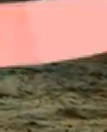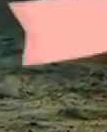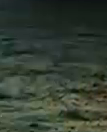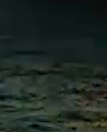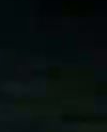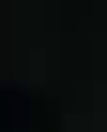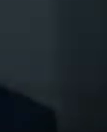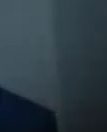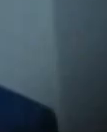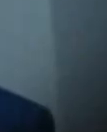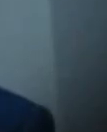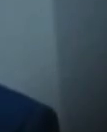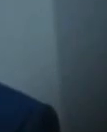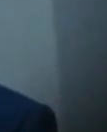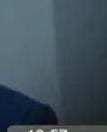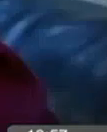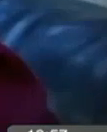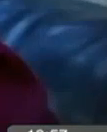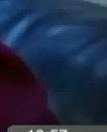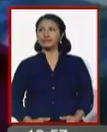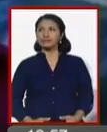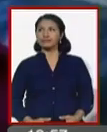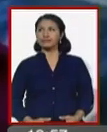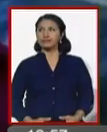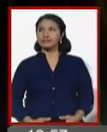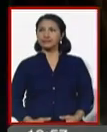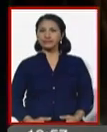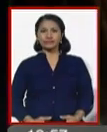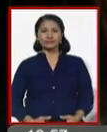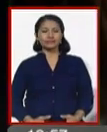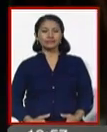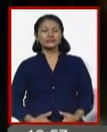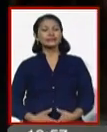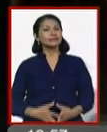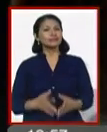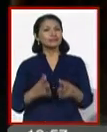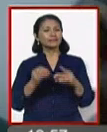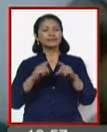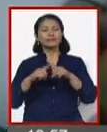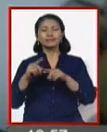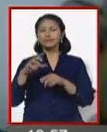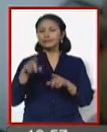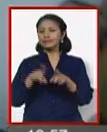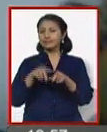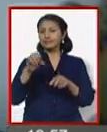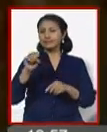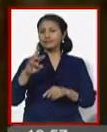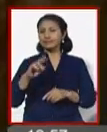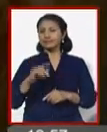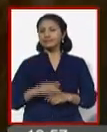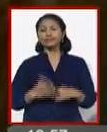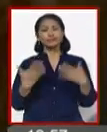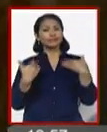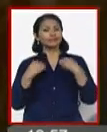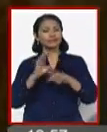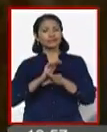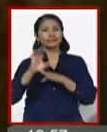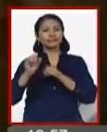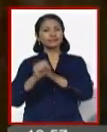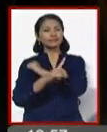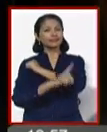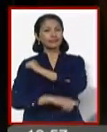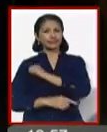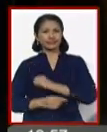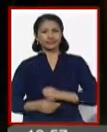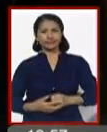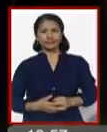Esposa joven. Lamento decepcionarla, pero le tocó perder. Fermán y Cera tendrán que cumplir con el